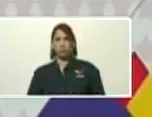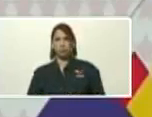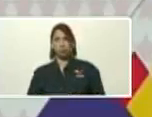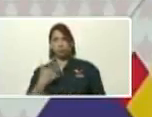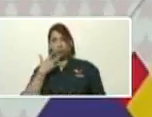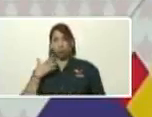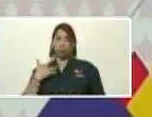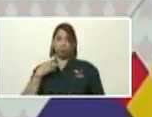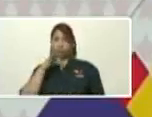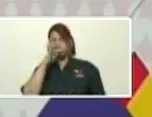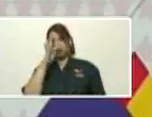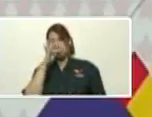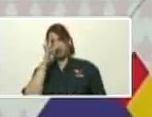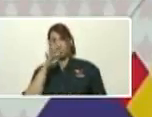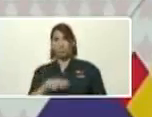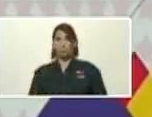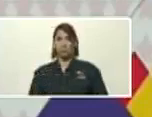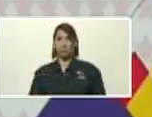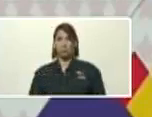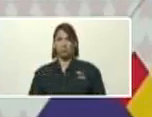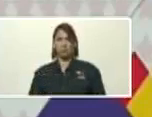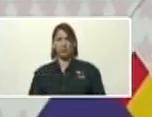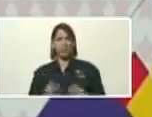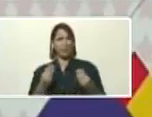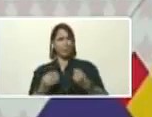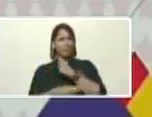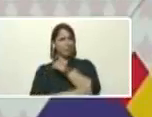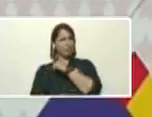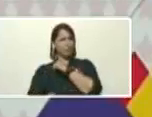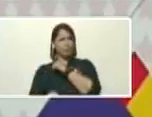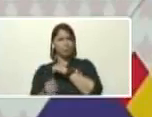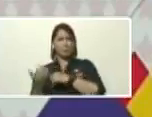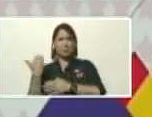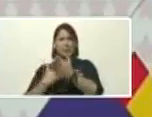aristocrática, muy corrupta.